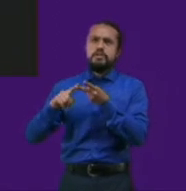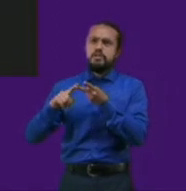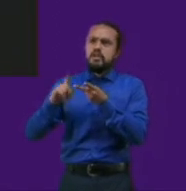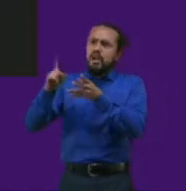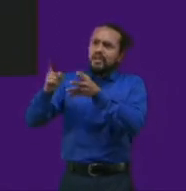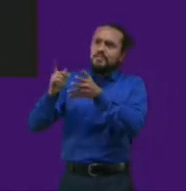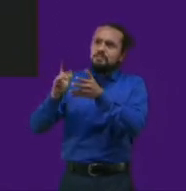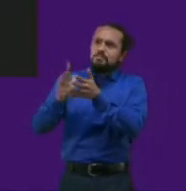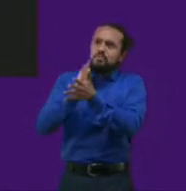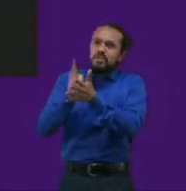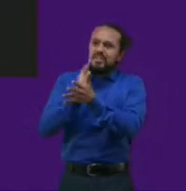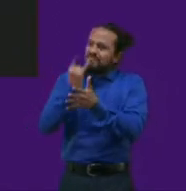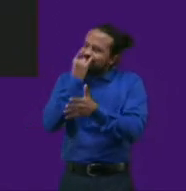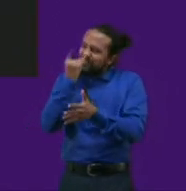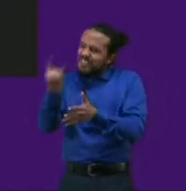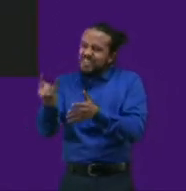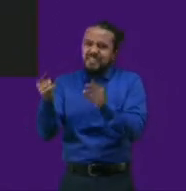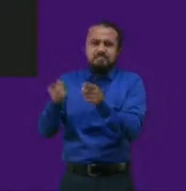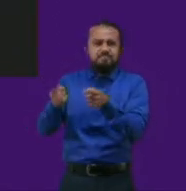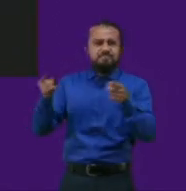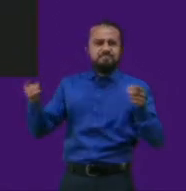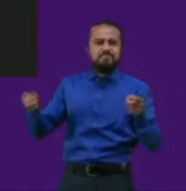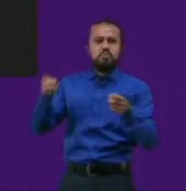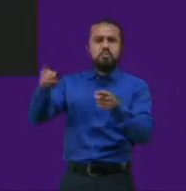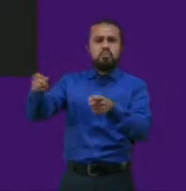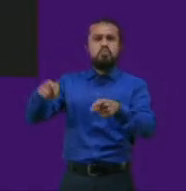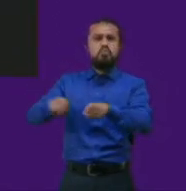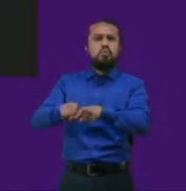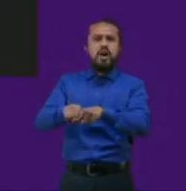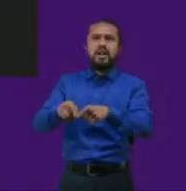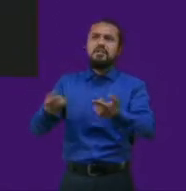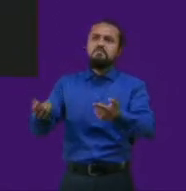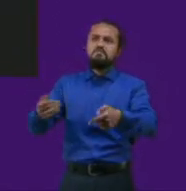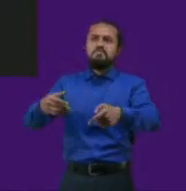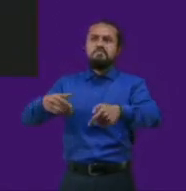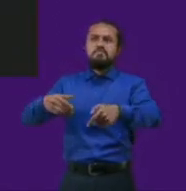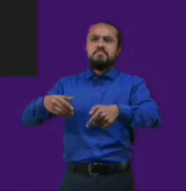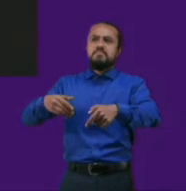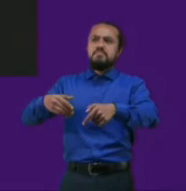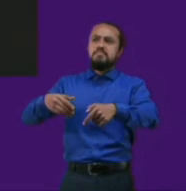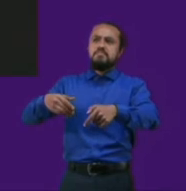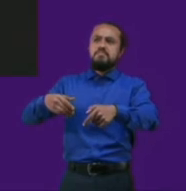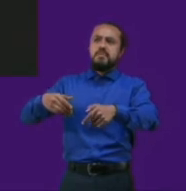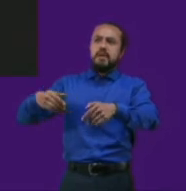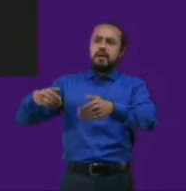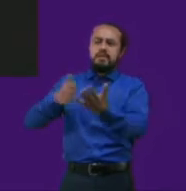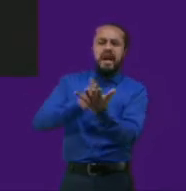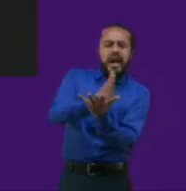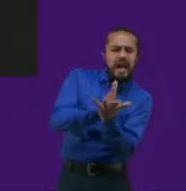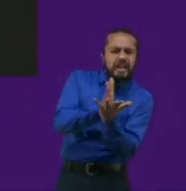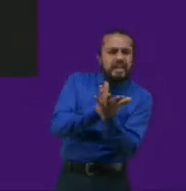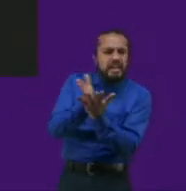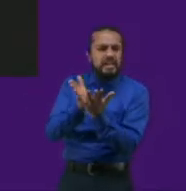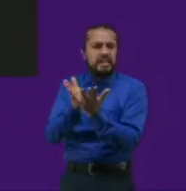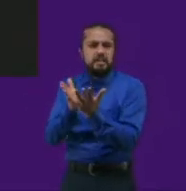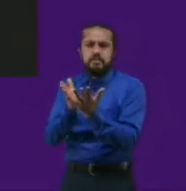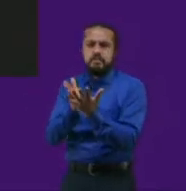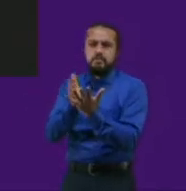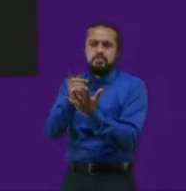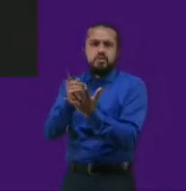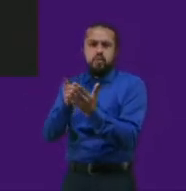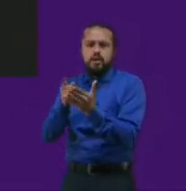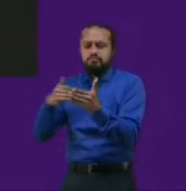conocer su carrera, queremos conocer lo que ha pasado en su emprendimiento, pero más importante, lo que queremos dejar después de esta